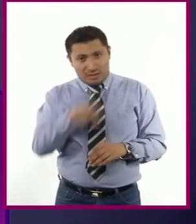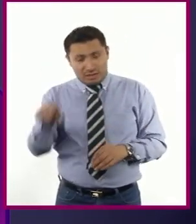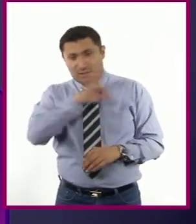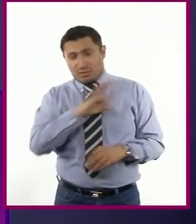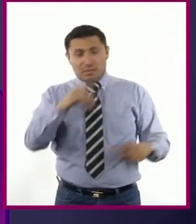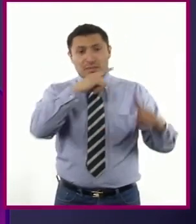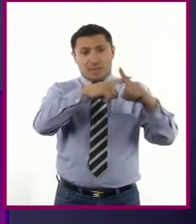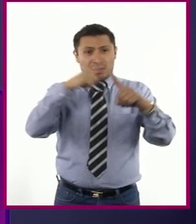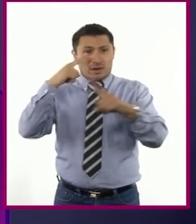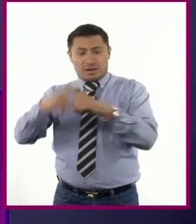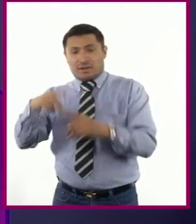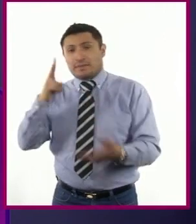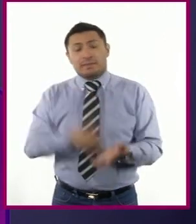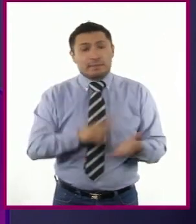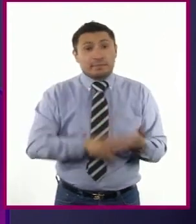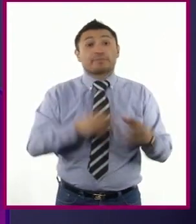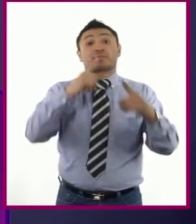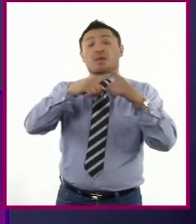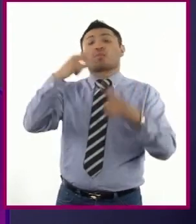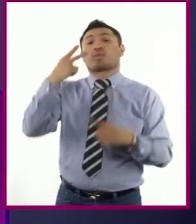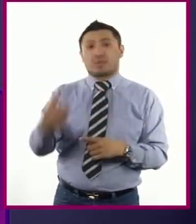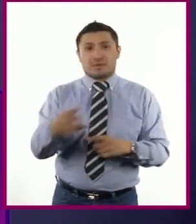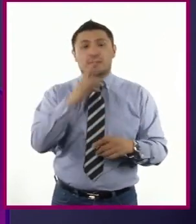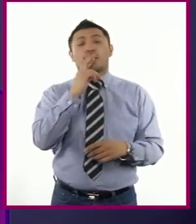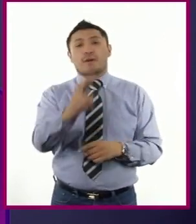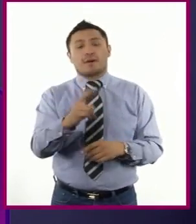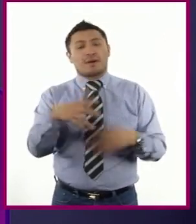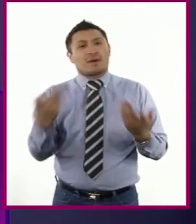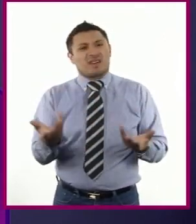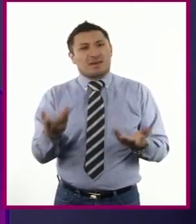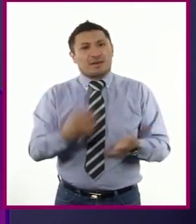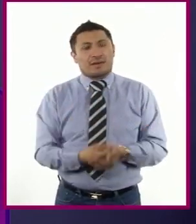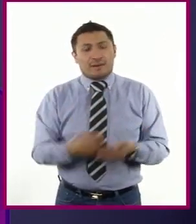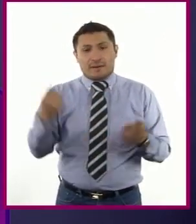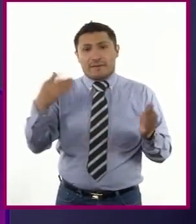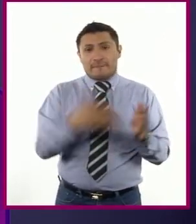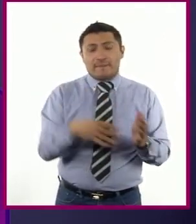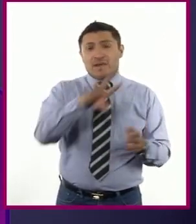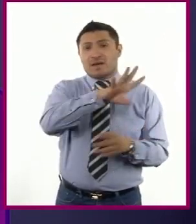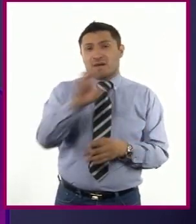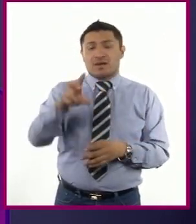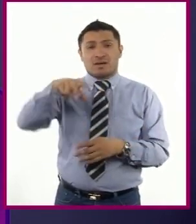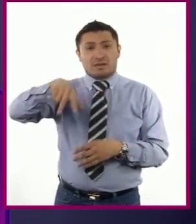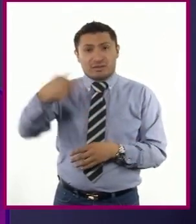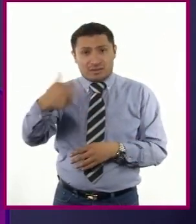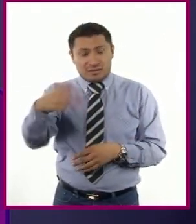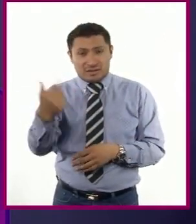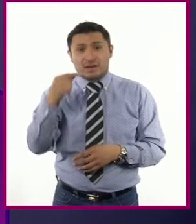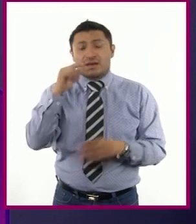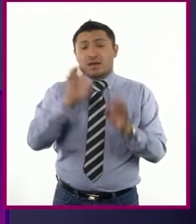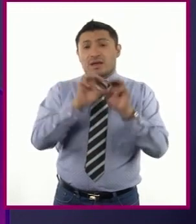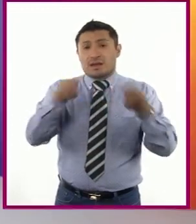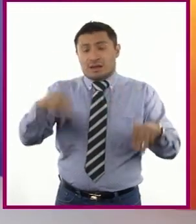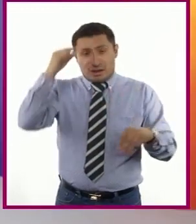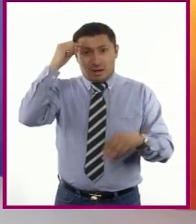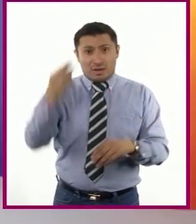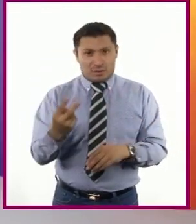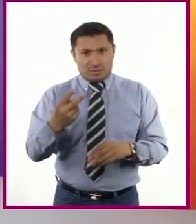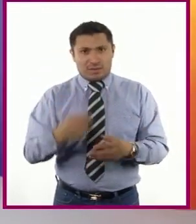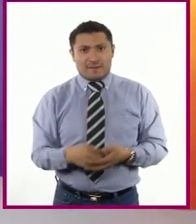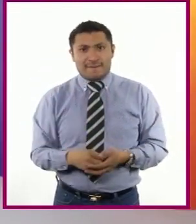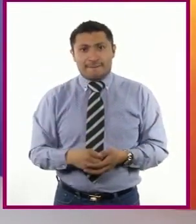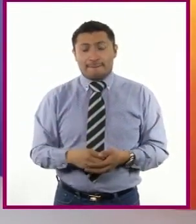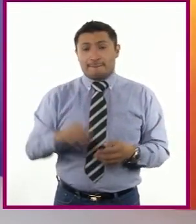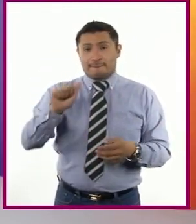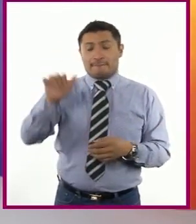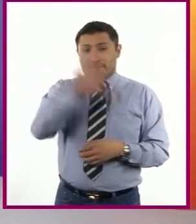multiplicar este valor por 2. El resultado es 1413 centímetros cuadrados. Para